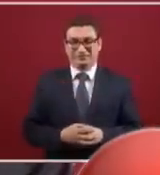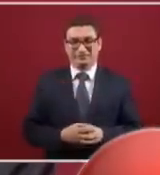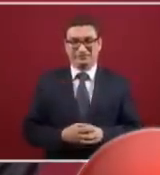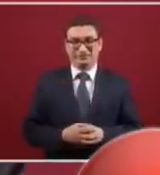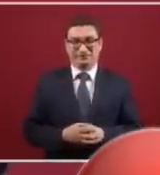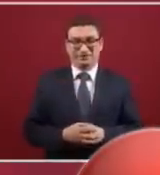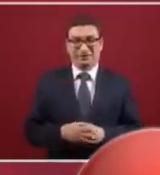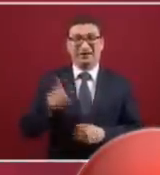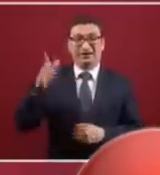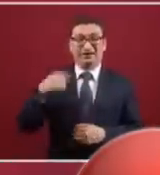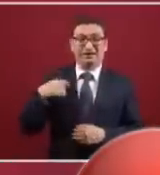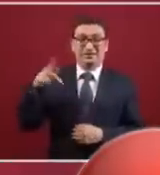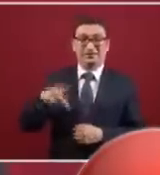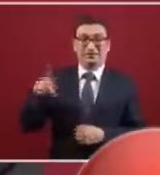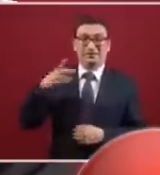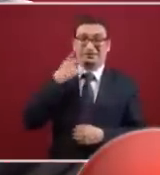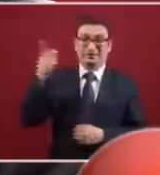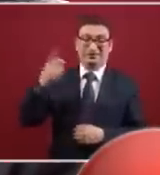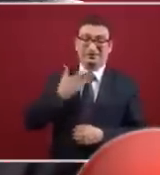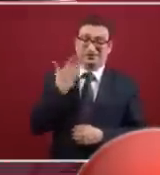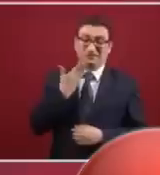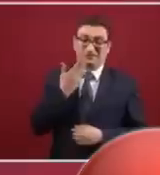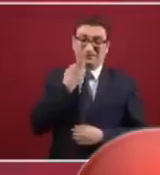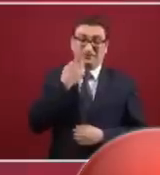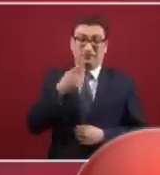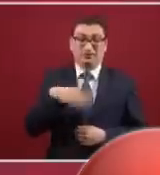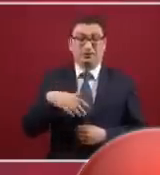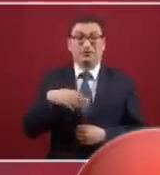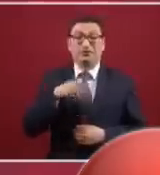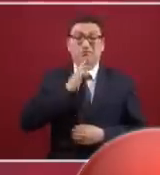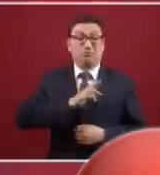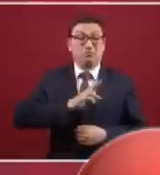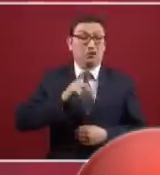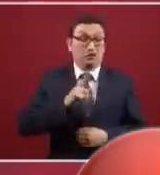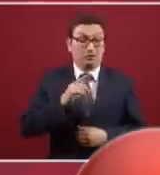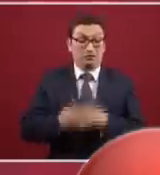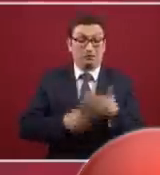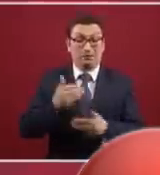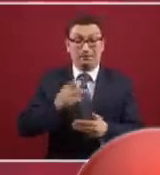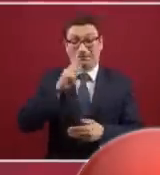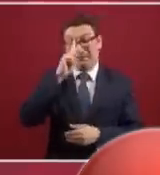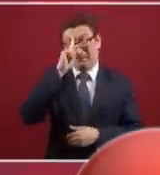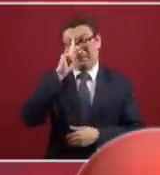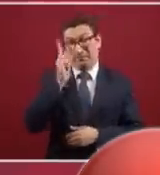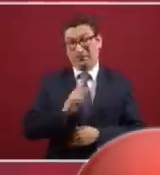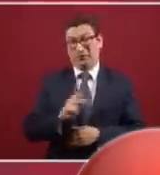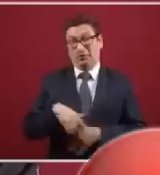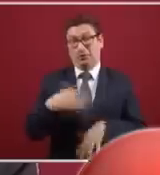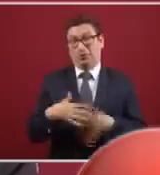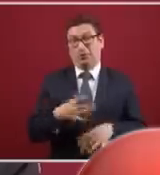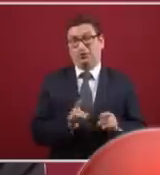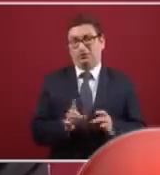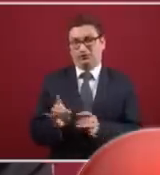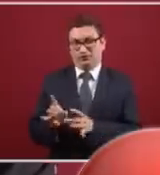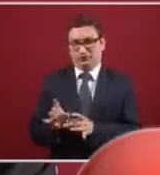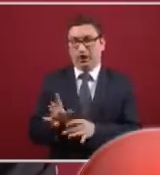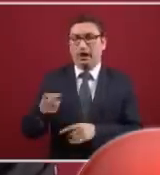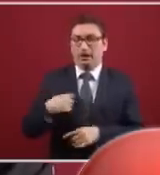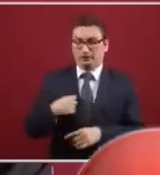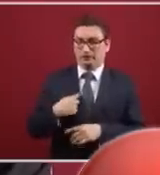va a poner. Pero yo no coincido con él en eso.